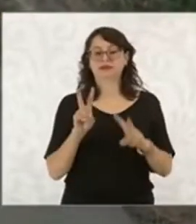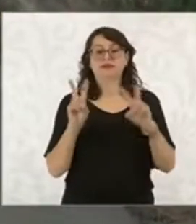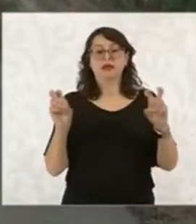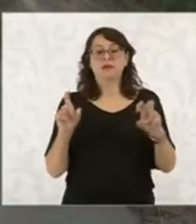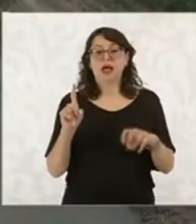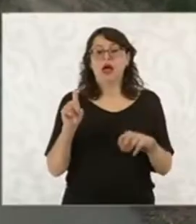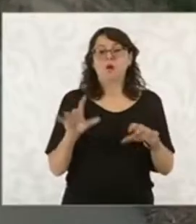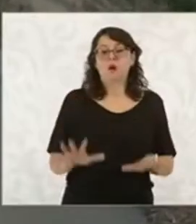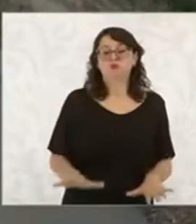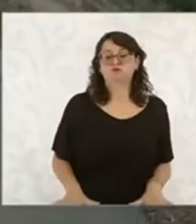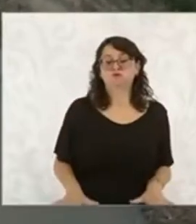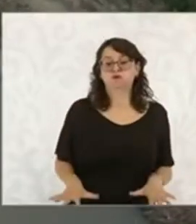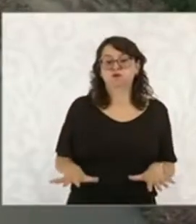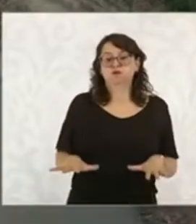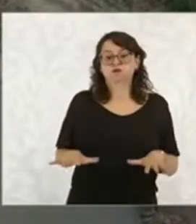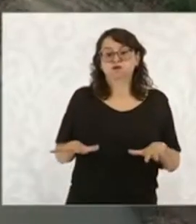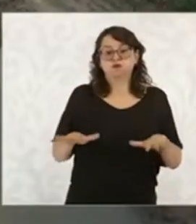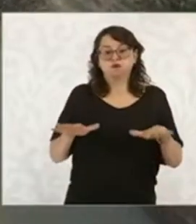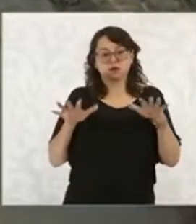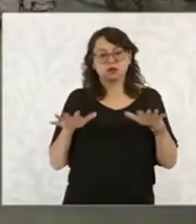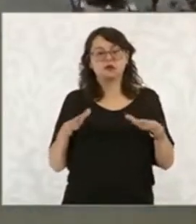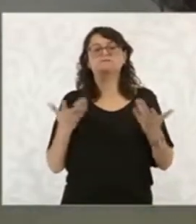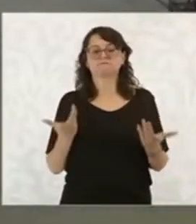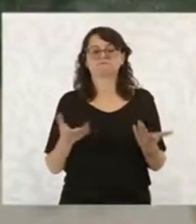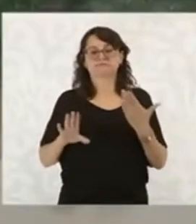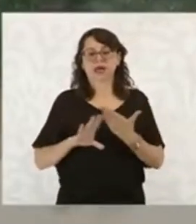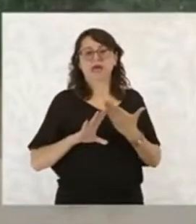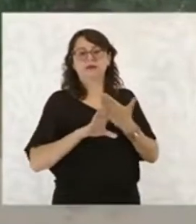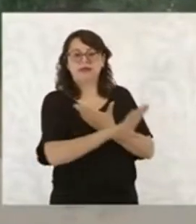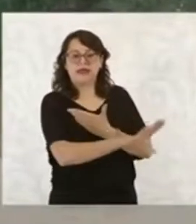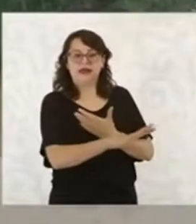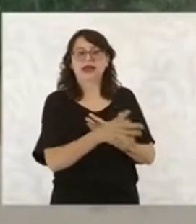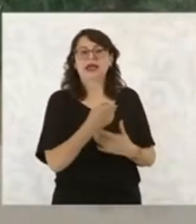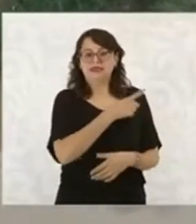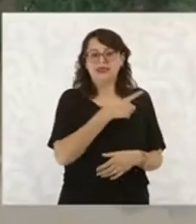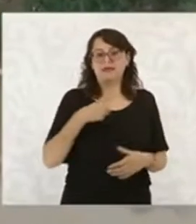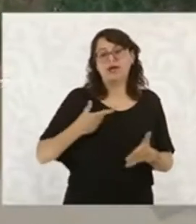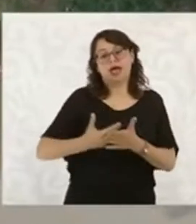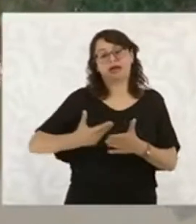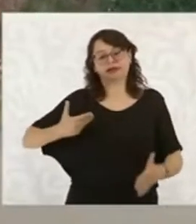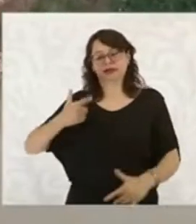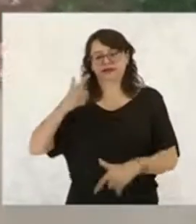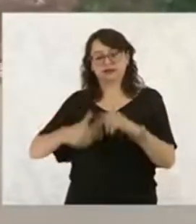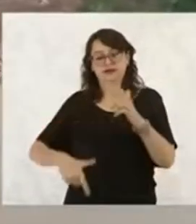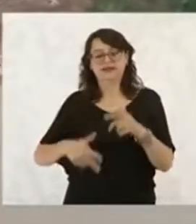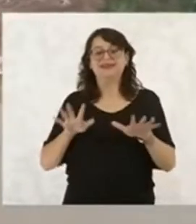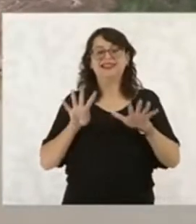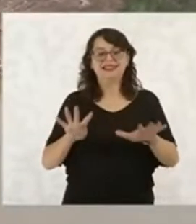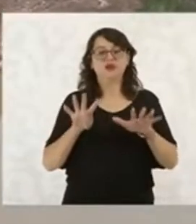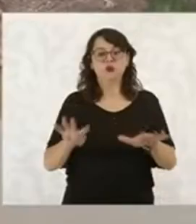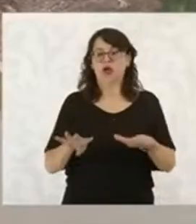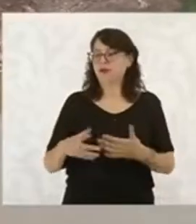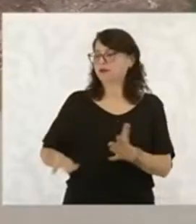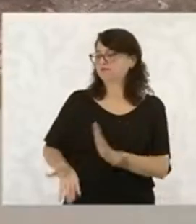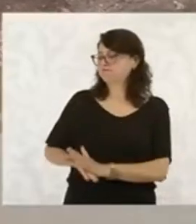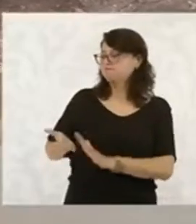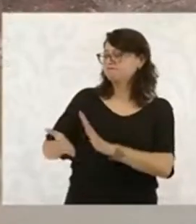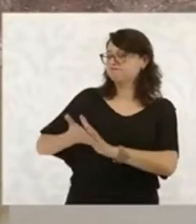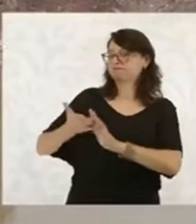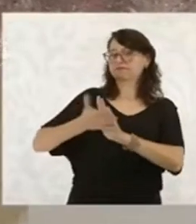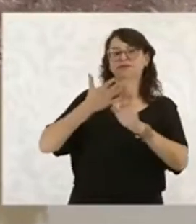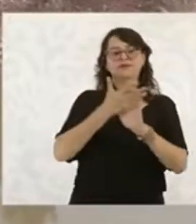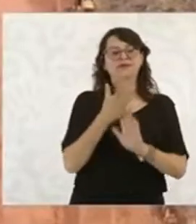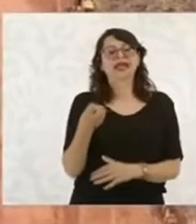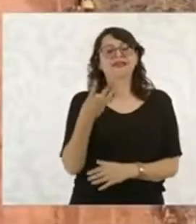lo que se realizan obras puntuales de protección. Ya estamos trabajando en 19 de estas obras en beneficio de más